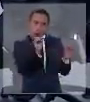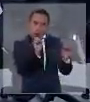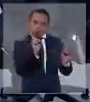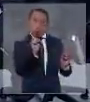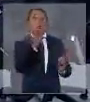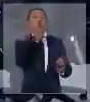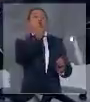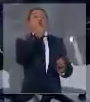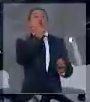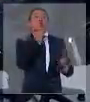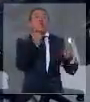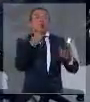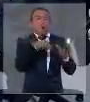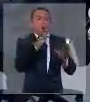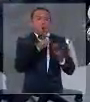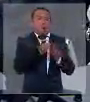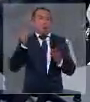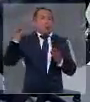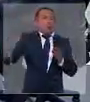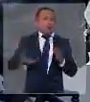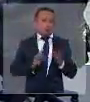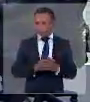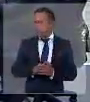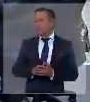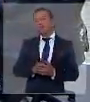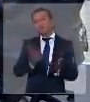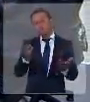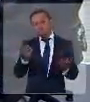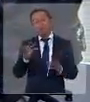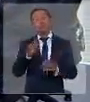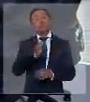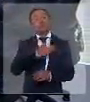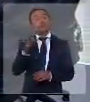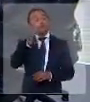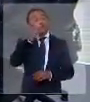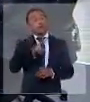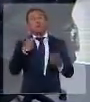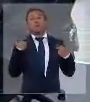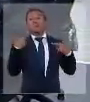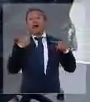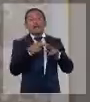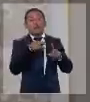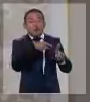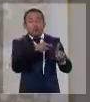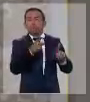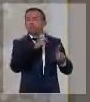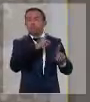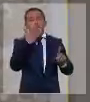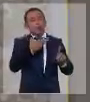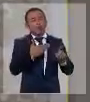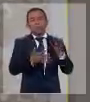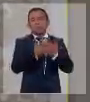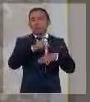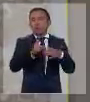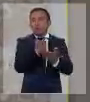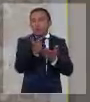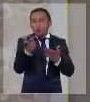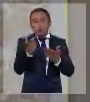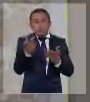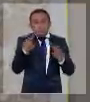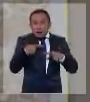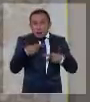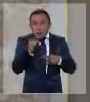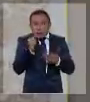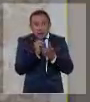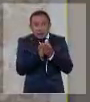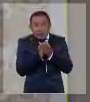no al sindicato. No se puede hablar con el maestro si no tiene un buen salario. El recién egresado gana 6,000 pesos. Debería